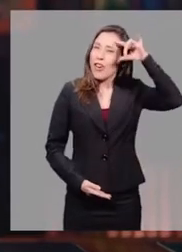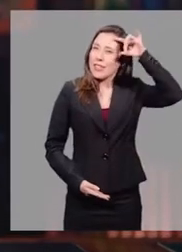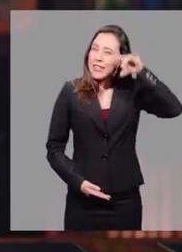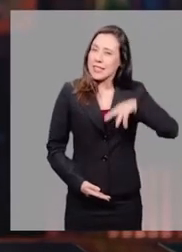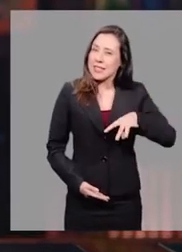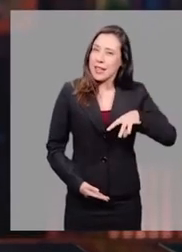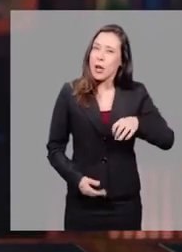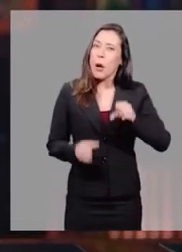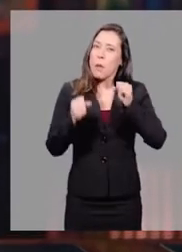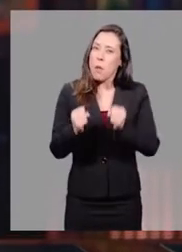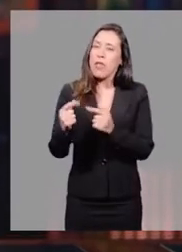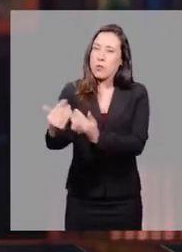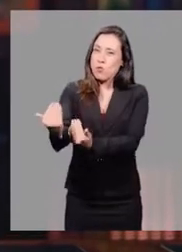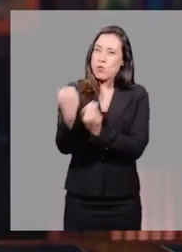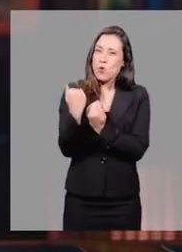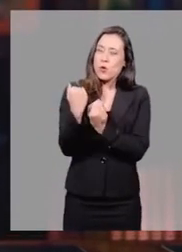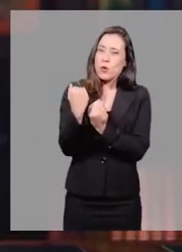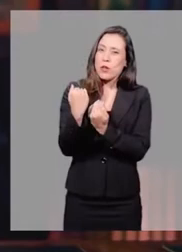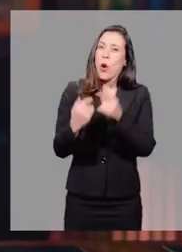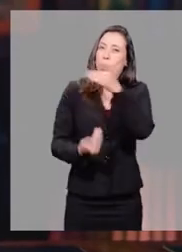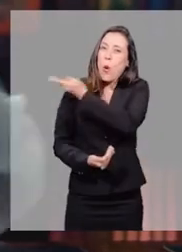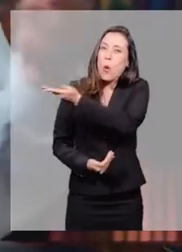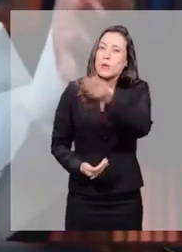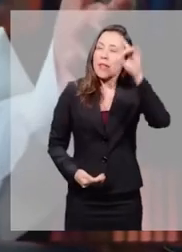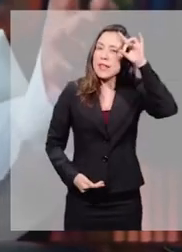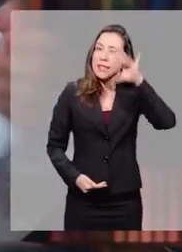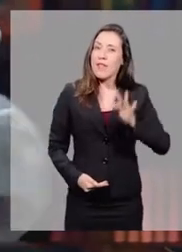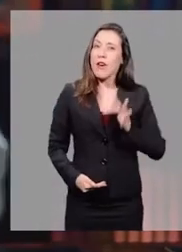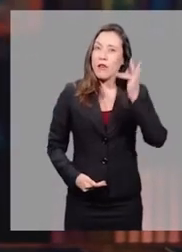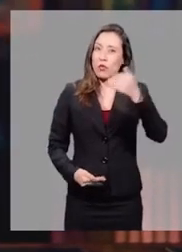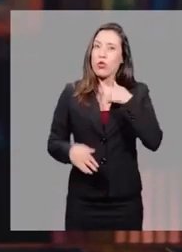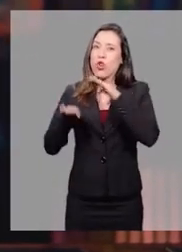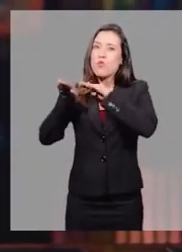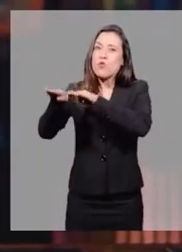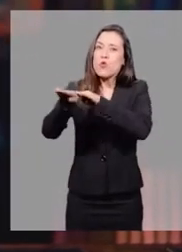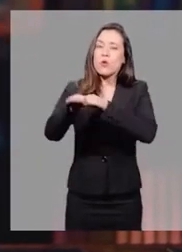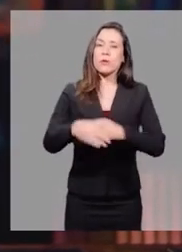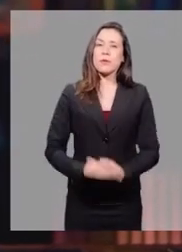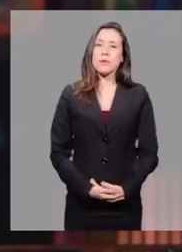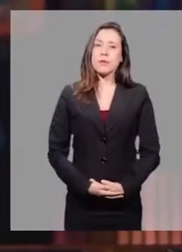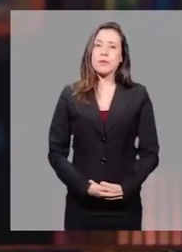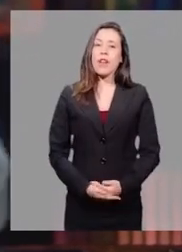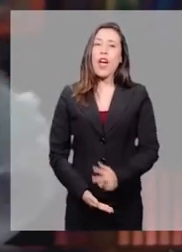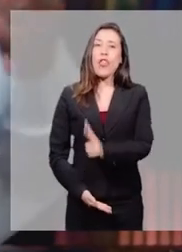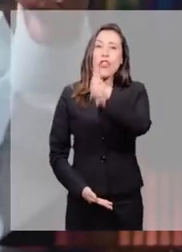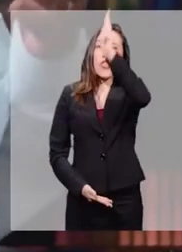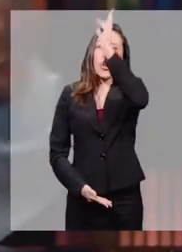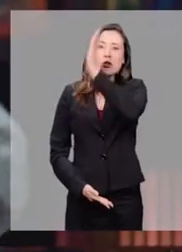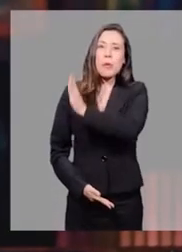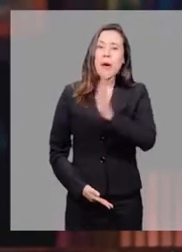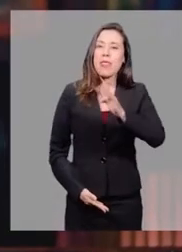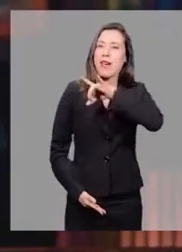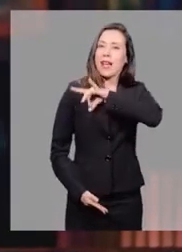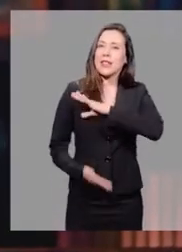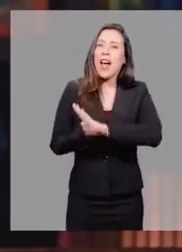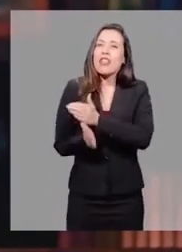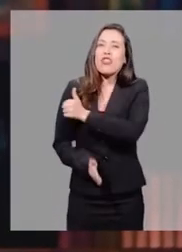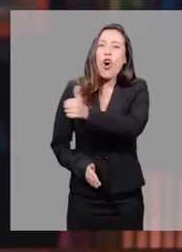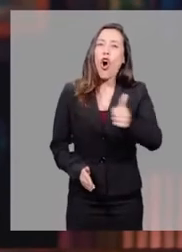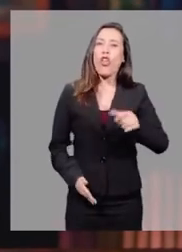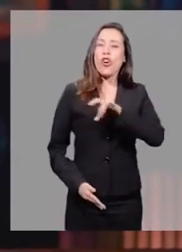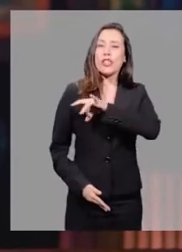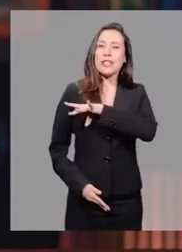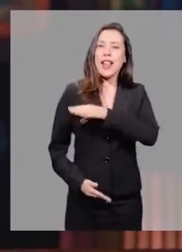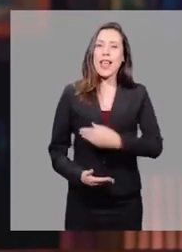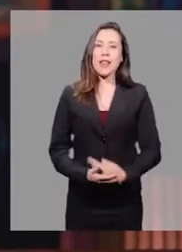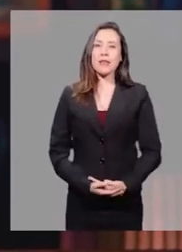quien gobernó Chile entre 2010 y 2014, invitó a los chilenos que no concurrieron a votar, cerca de la mitad del padrón electoral, a ser parte